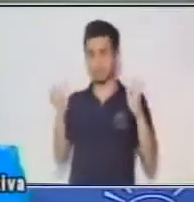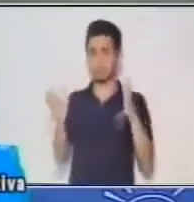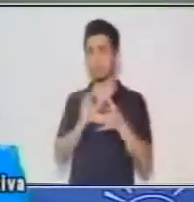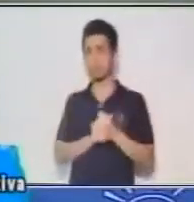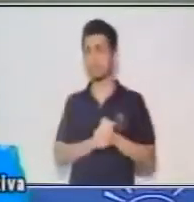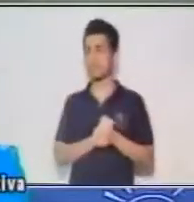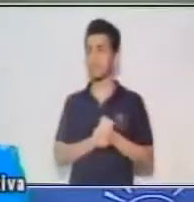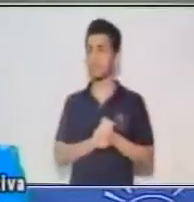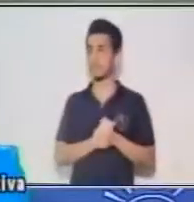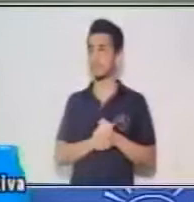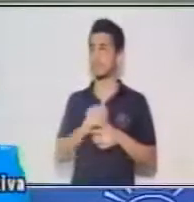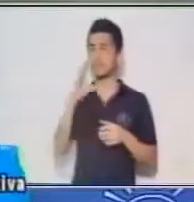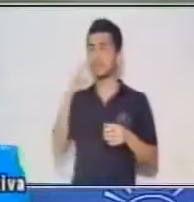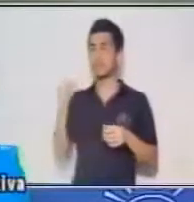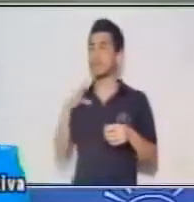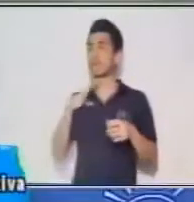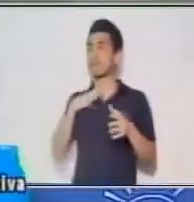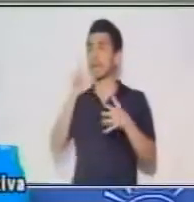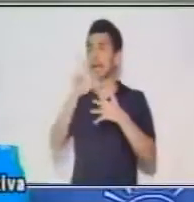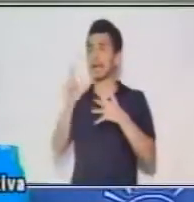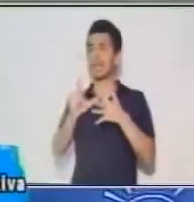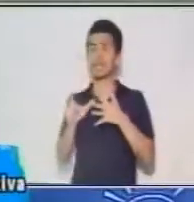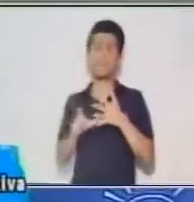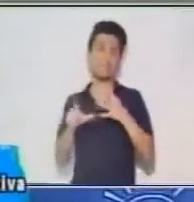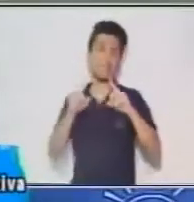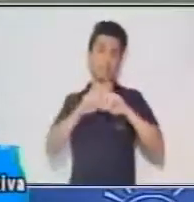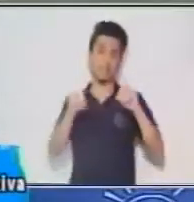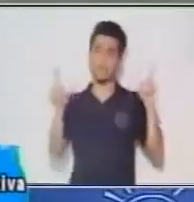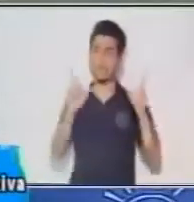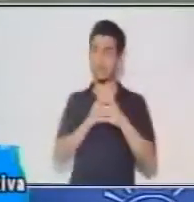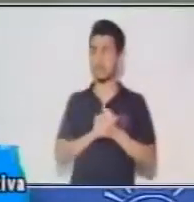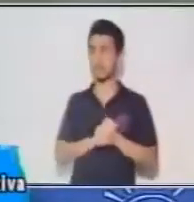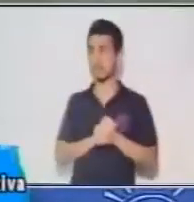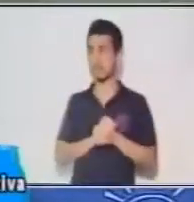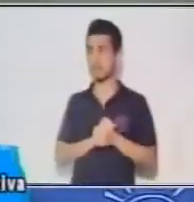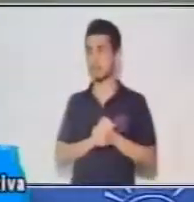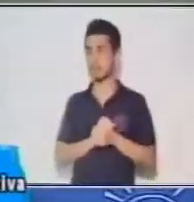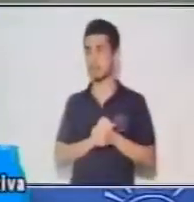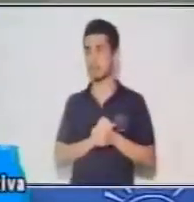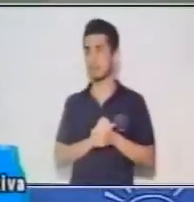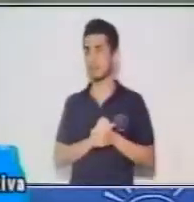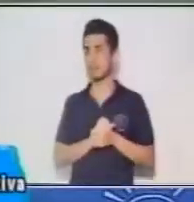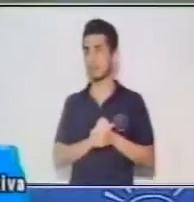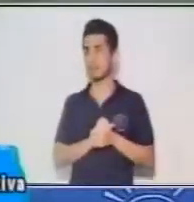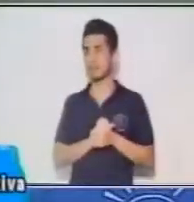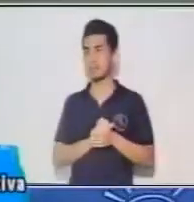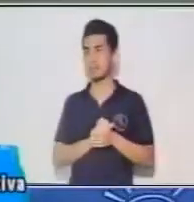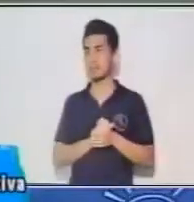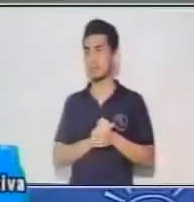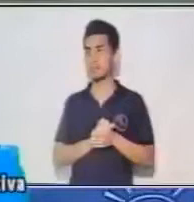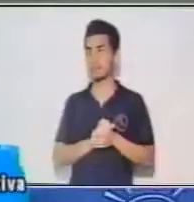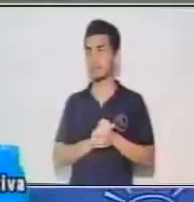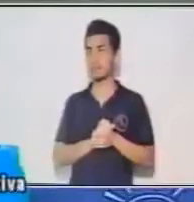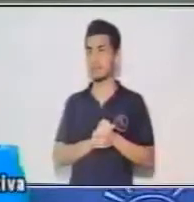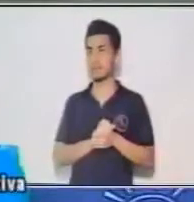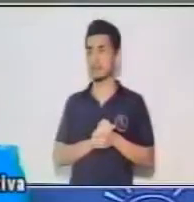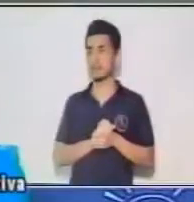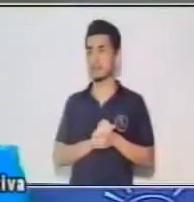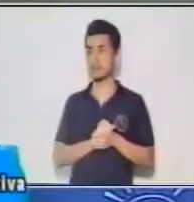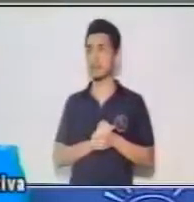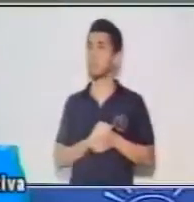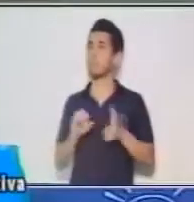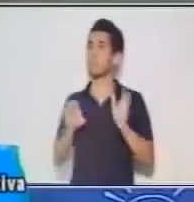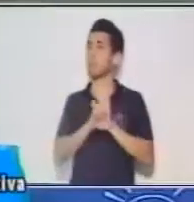Porque tiene características diferentes. Por ejemplo, entre las características que vamos